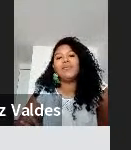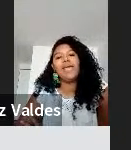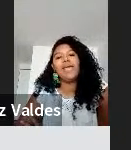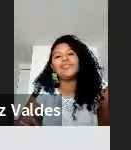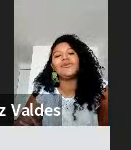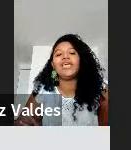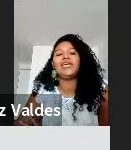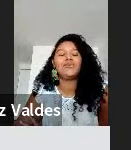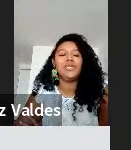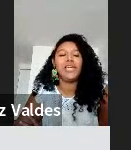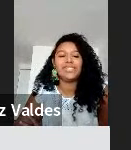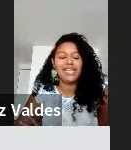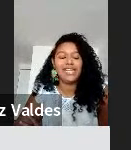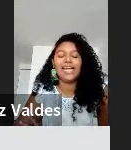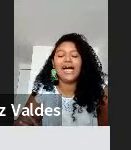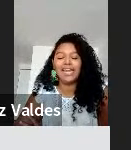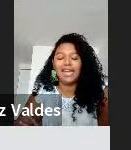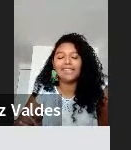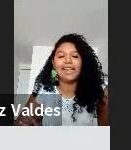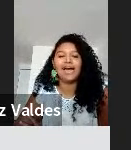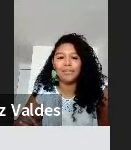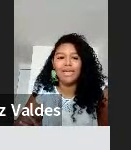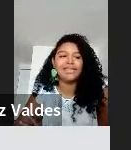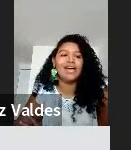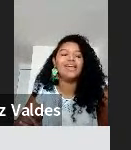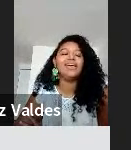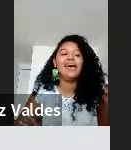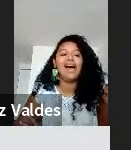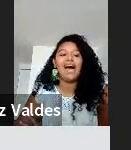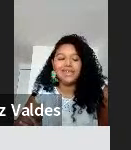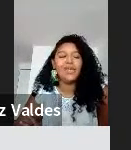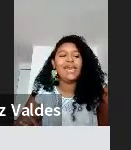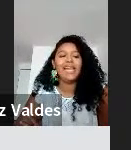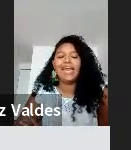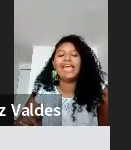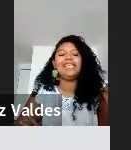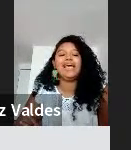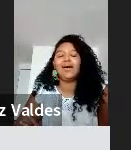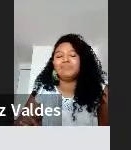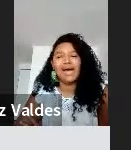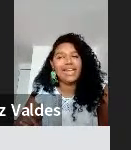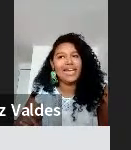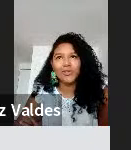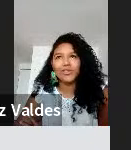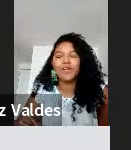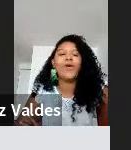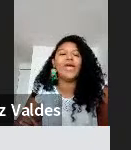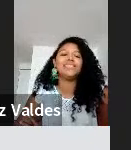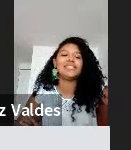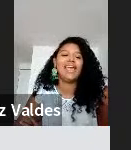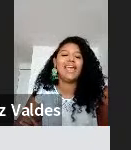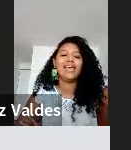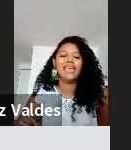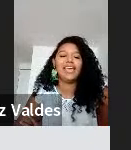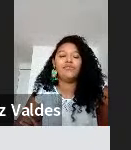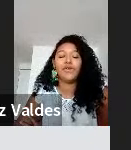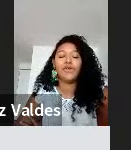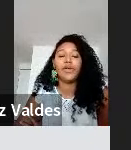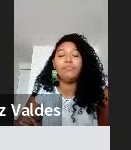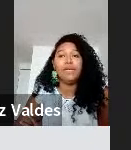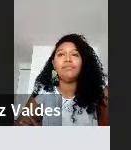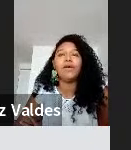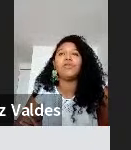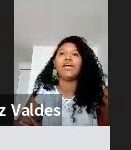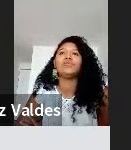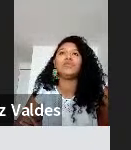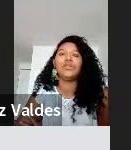nos seguimos viendo. Ahí conocí a Estrella, a Alejandra, a Carmenza, a Isabel, a Lady y a varias otras mujeres que confiaron